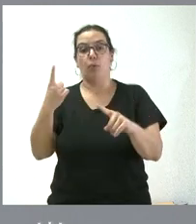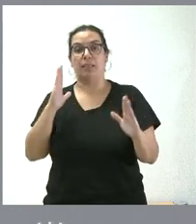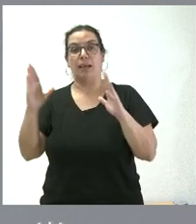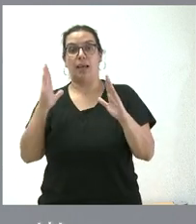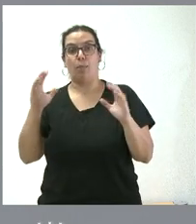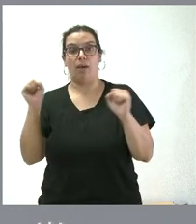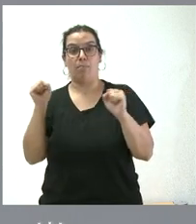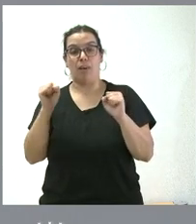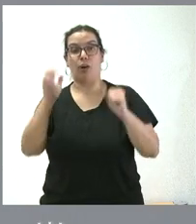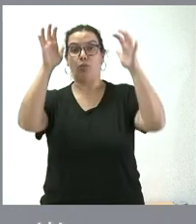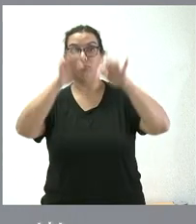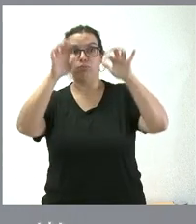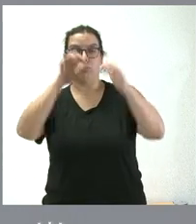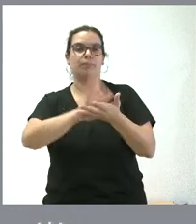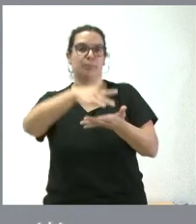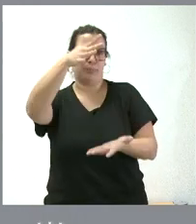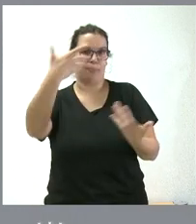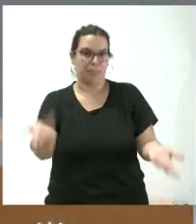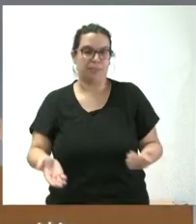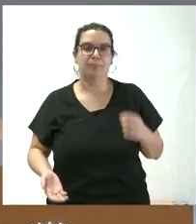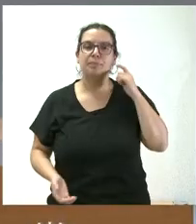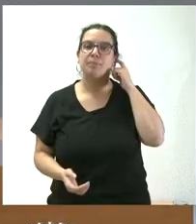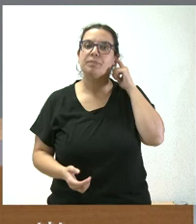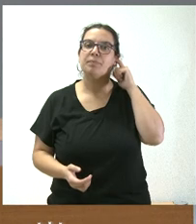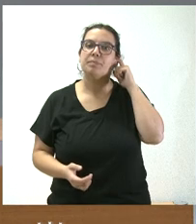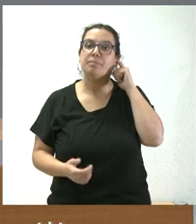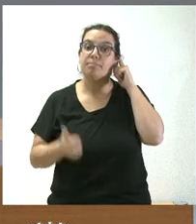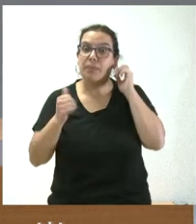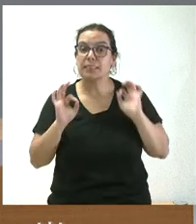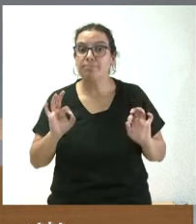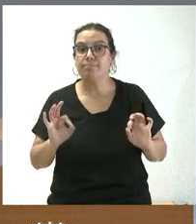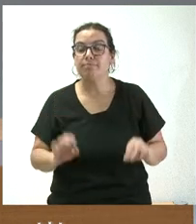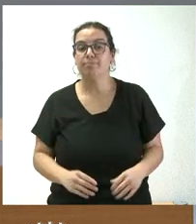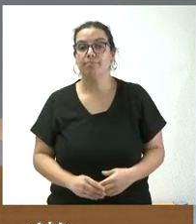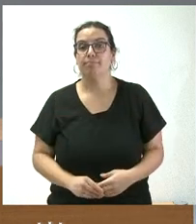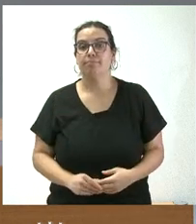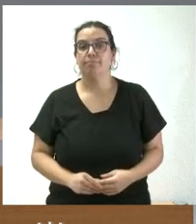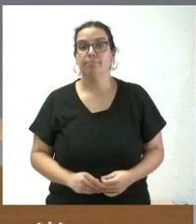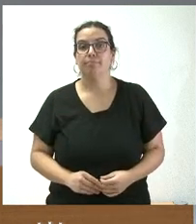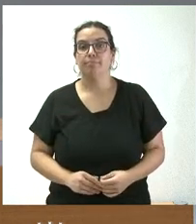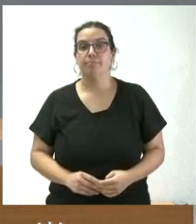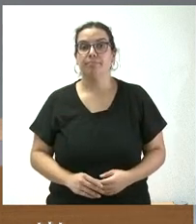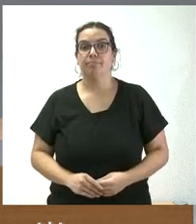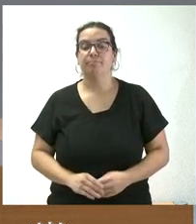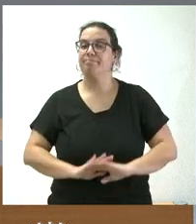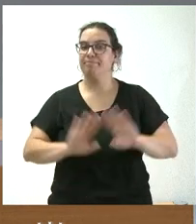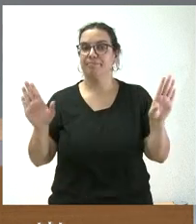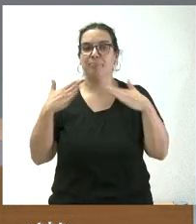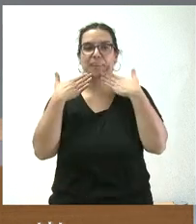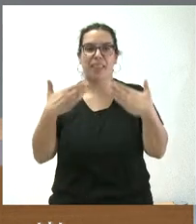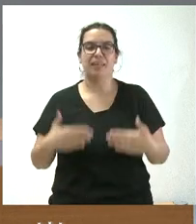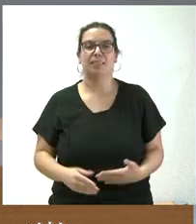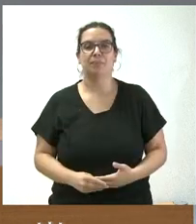del Invierno por los casos naturales que hemos descrito alguna pregunta más pues aquí terminamos